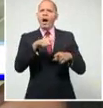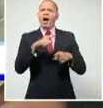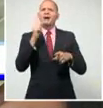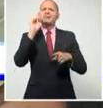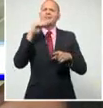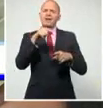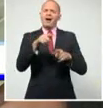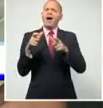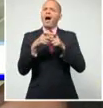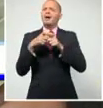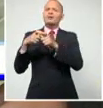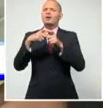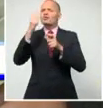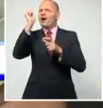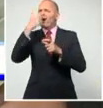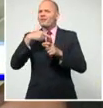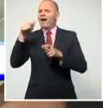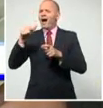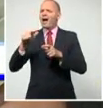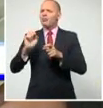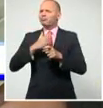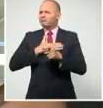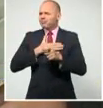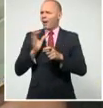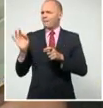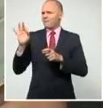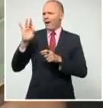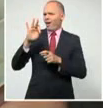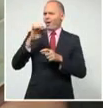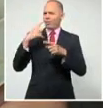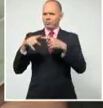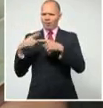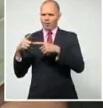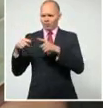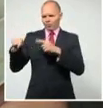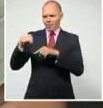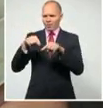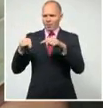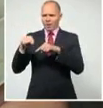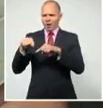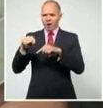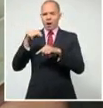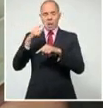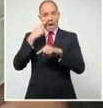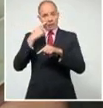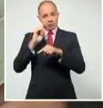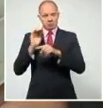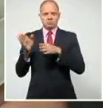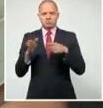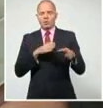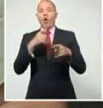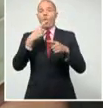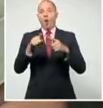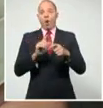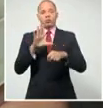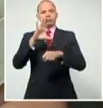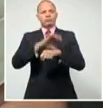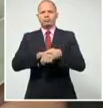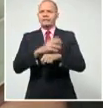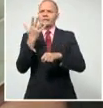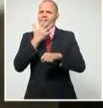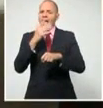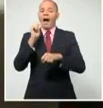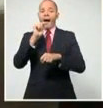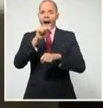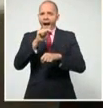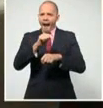ciego de ávila se actuó contra una persona que poseía vínculo con los implicados